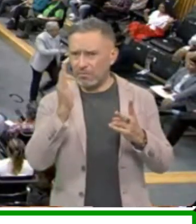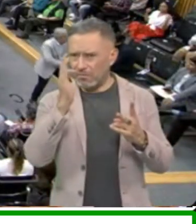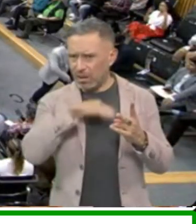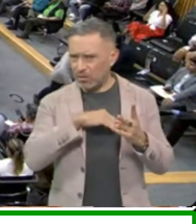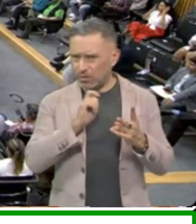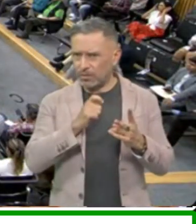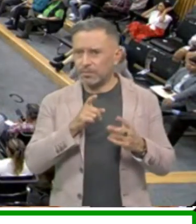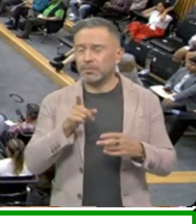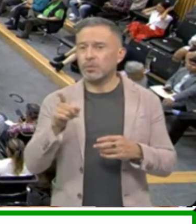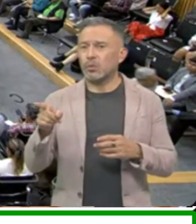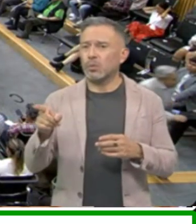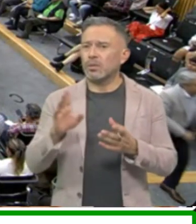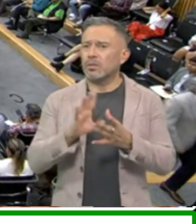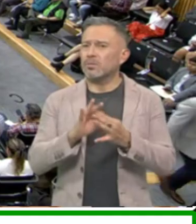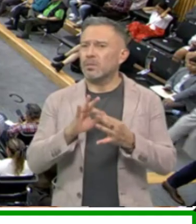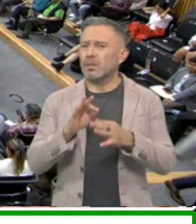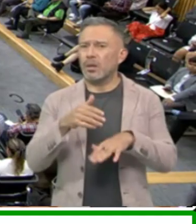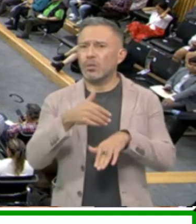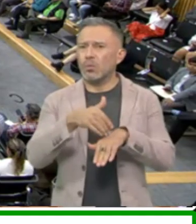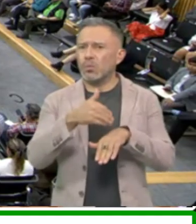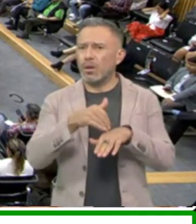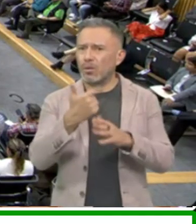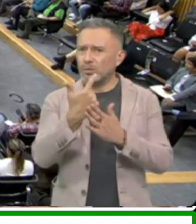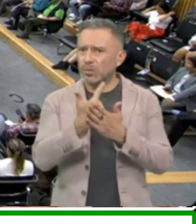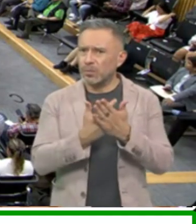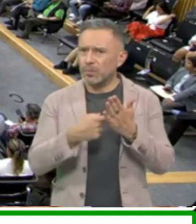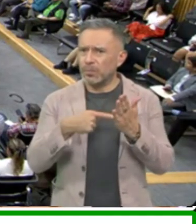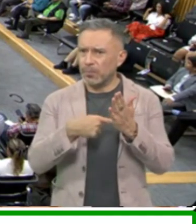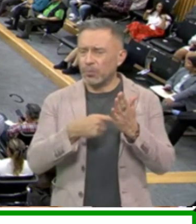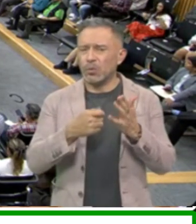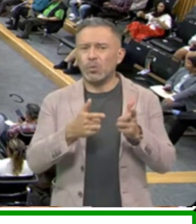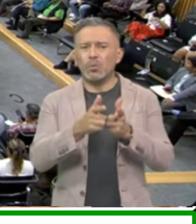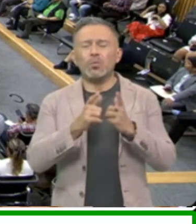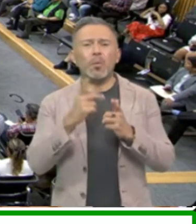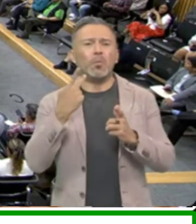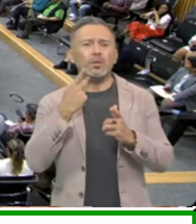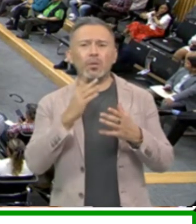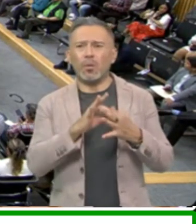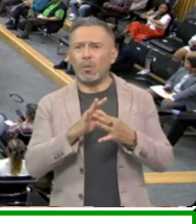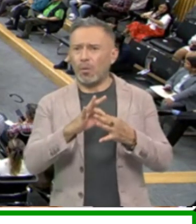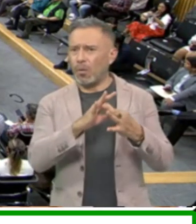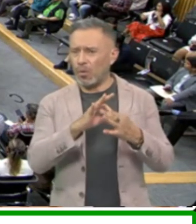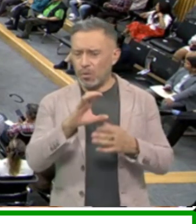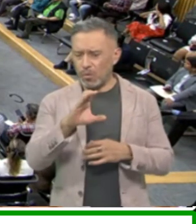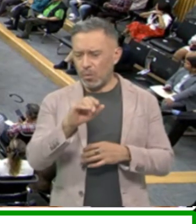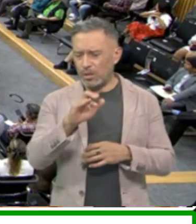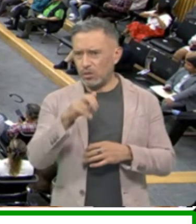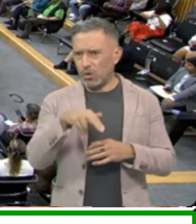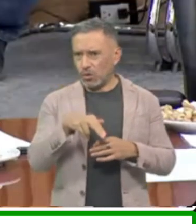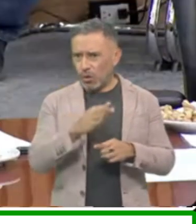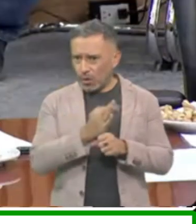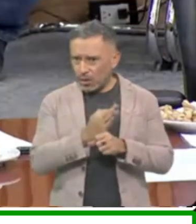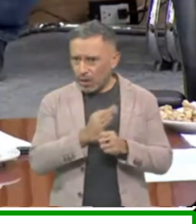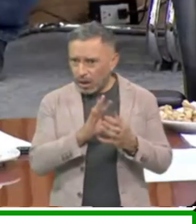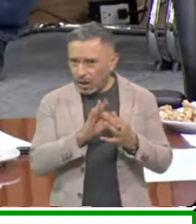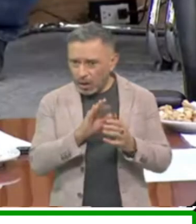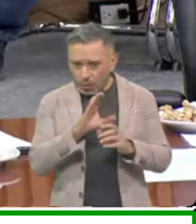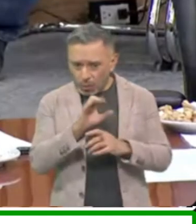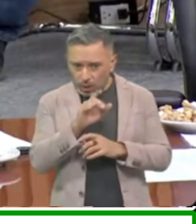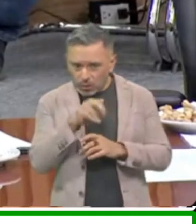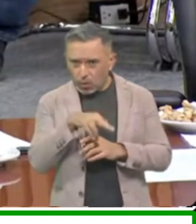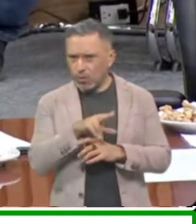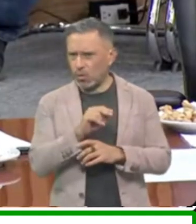usted habla de números que tienen que ver con coaliciones. Y no estamos hablando de coaliciones, estamos hablando de